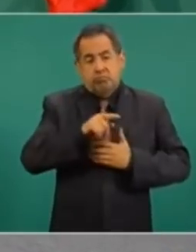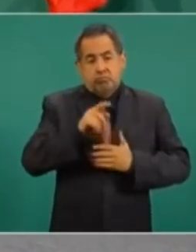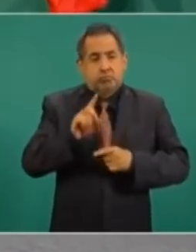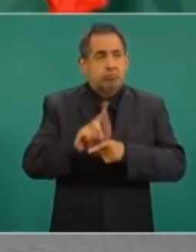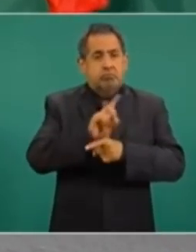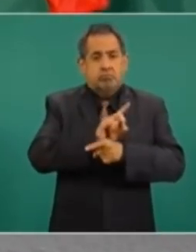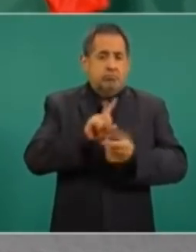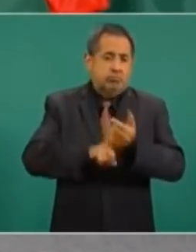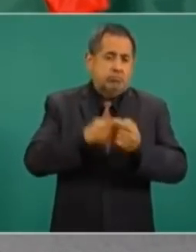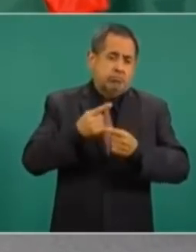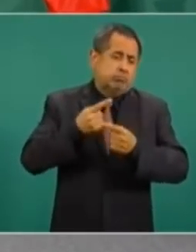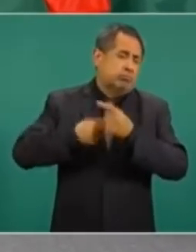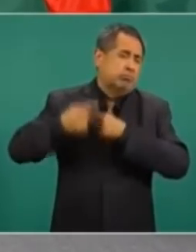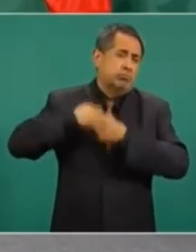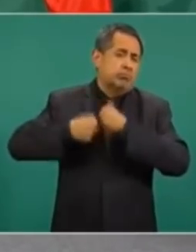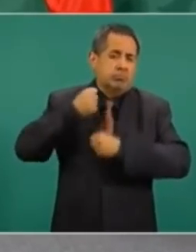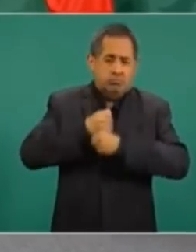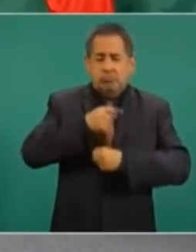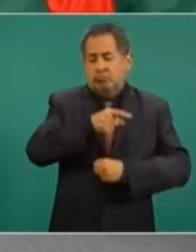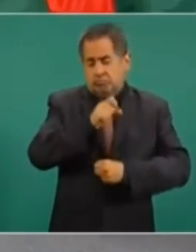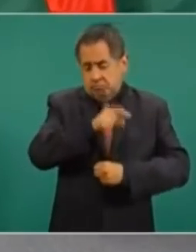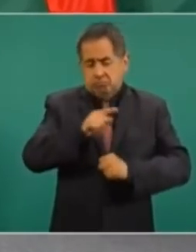desde hace muchos años,